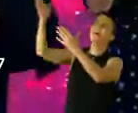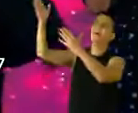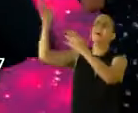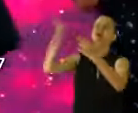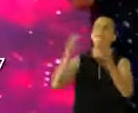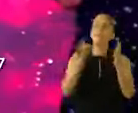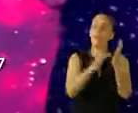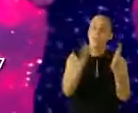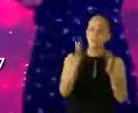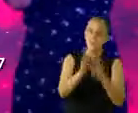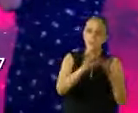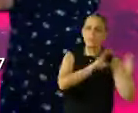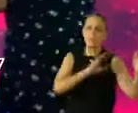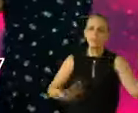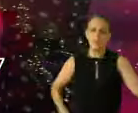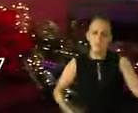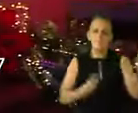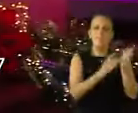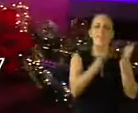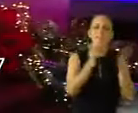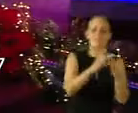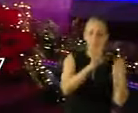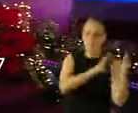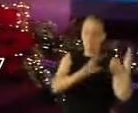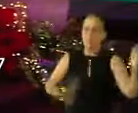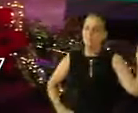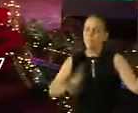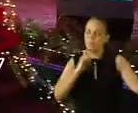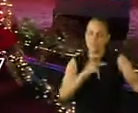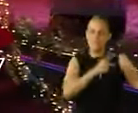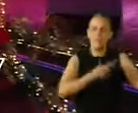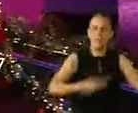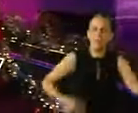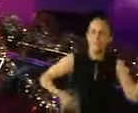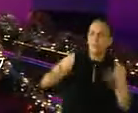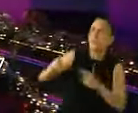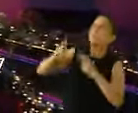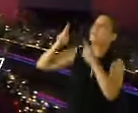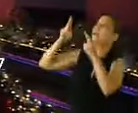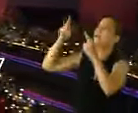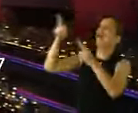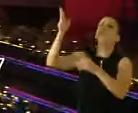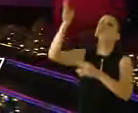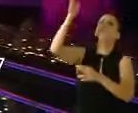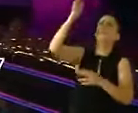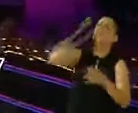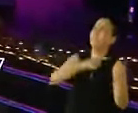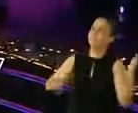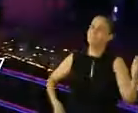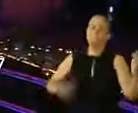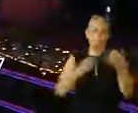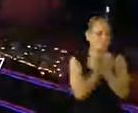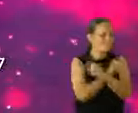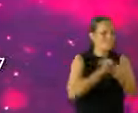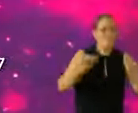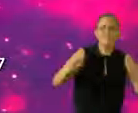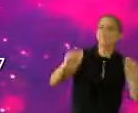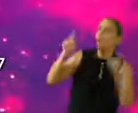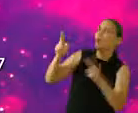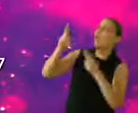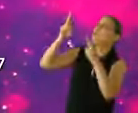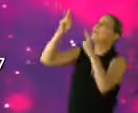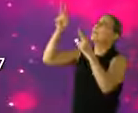Hosanna, Jesucristo, Jesucristo es Rey. Hosanna, el Rey de